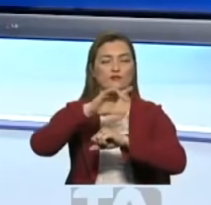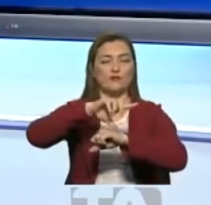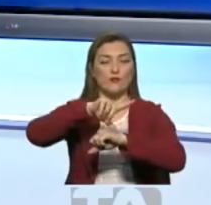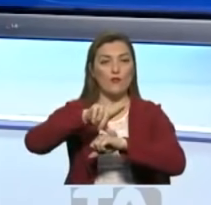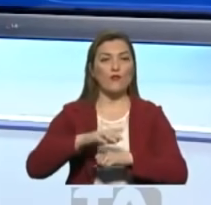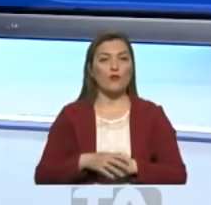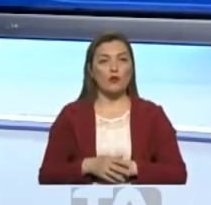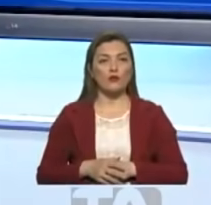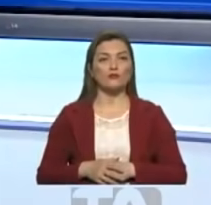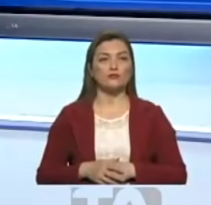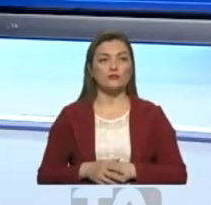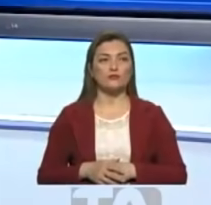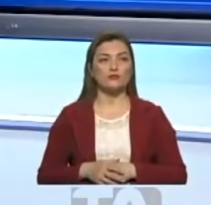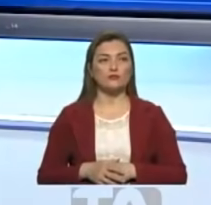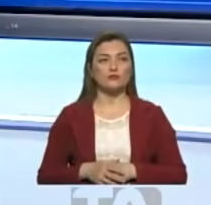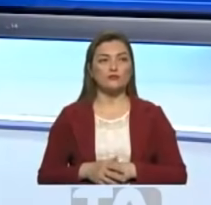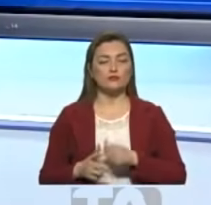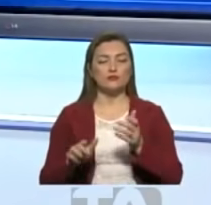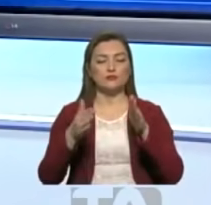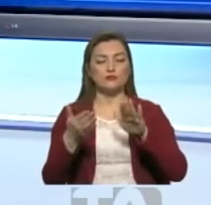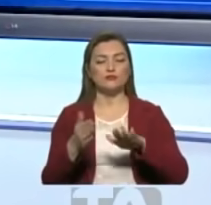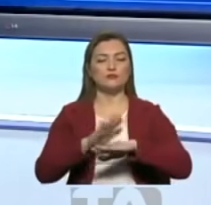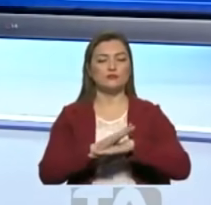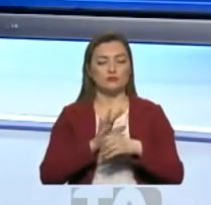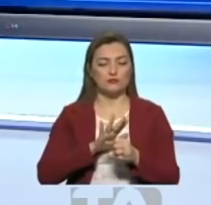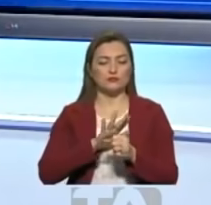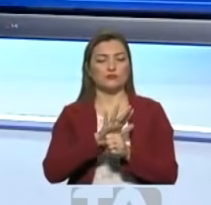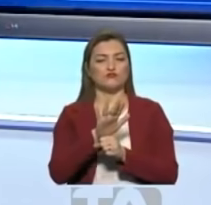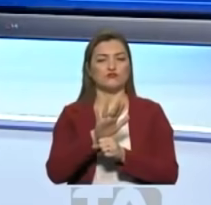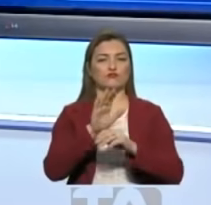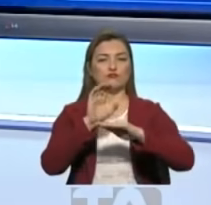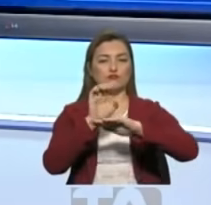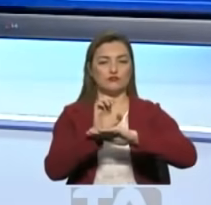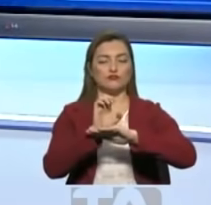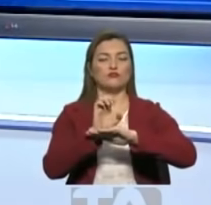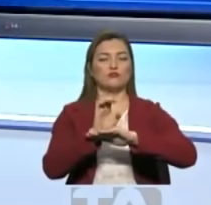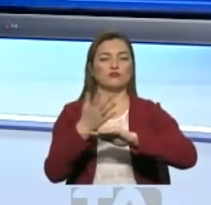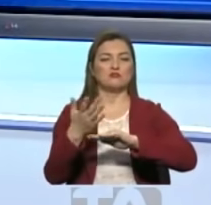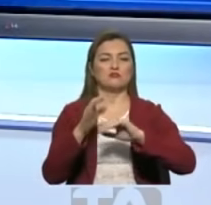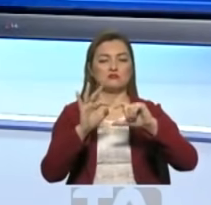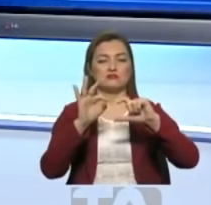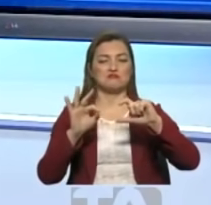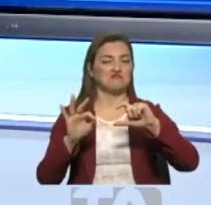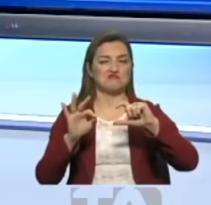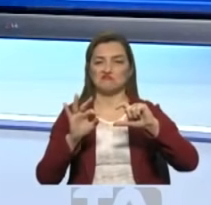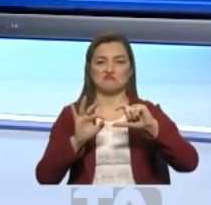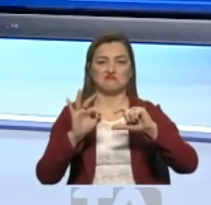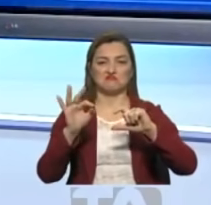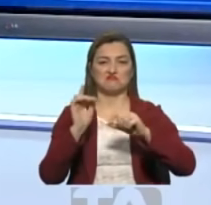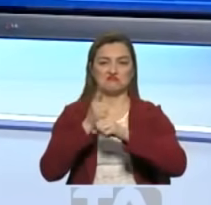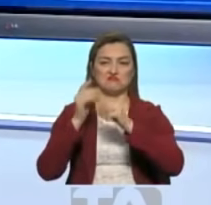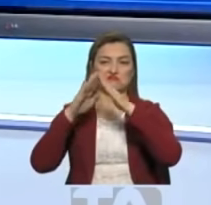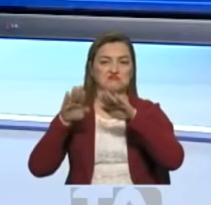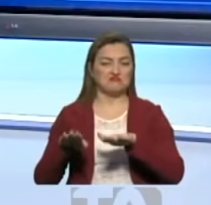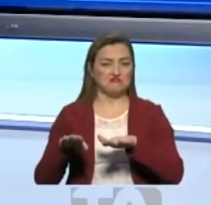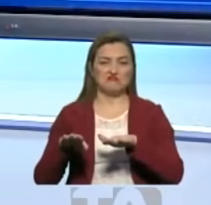7 de la mañana con 48 minutos. Vamos con otro tema. La cantidad de fallecidos a causa del COVID-19 en el país aún no se reduce pese a las medidas